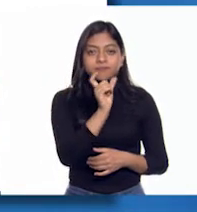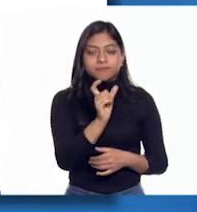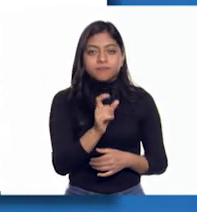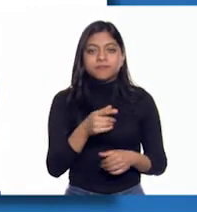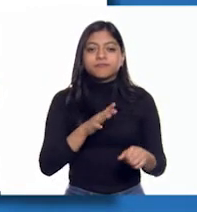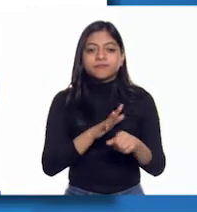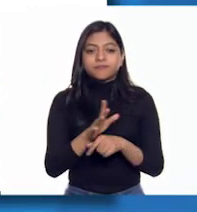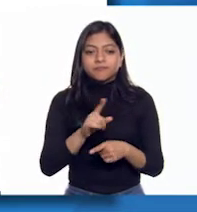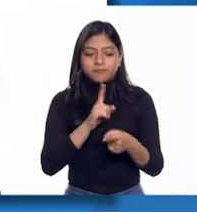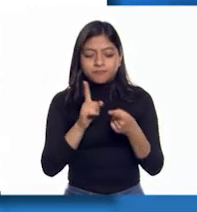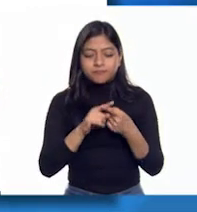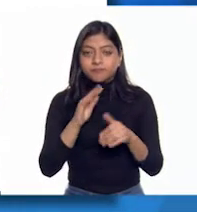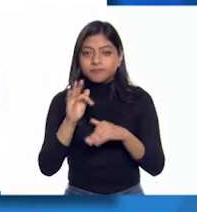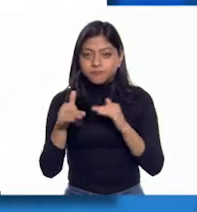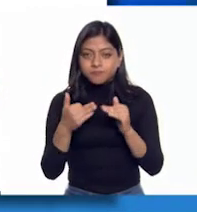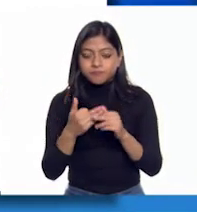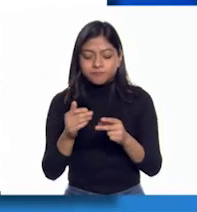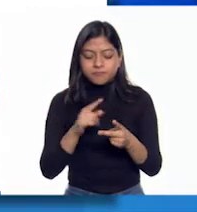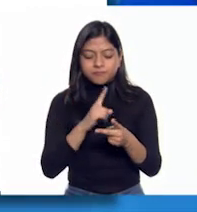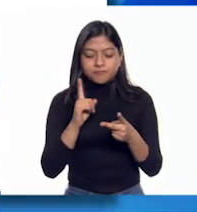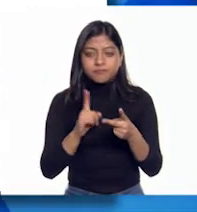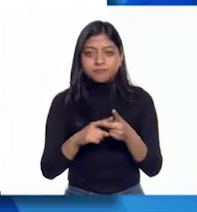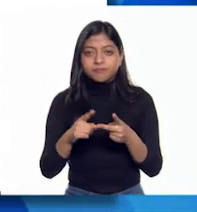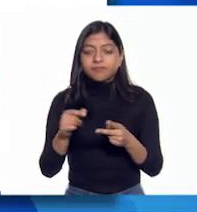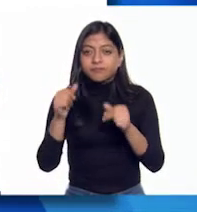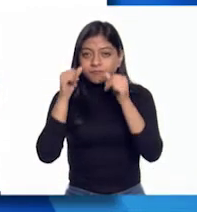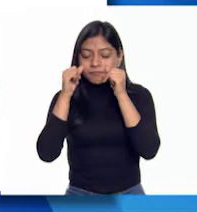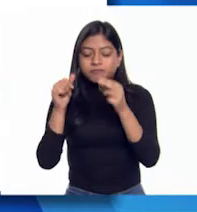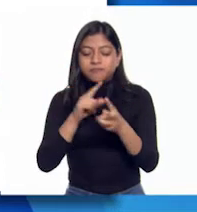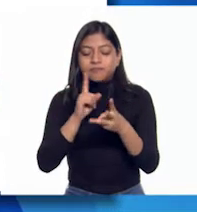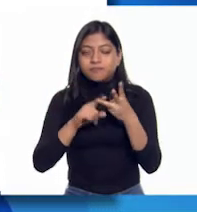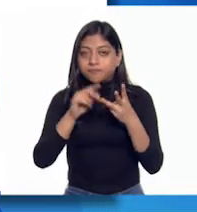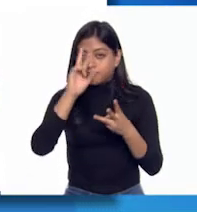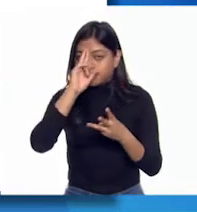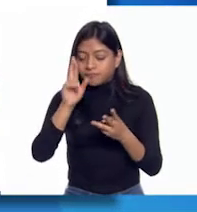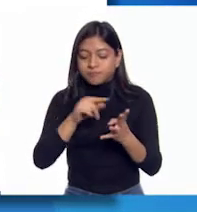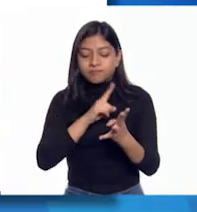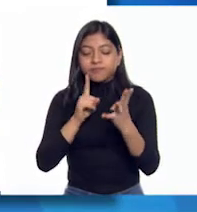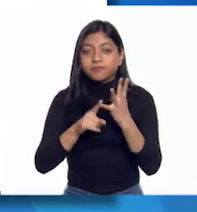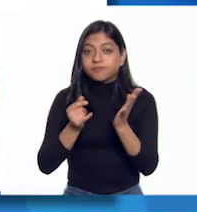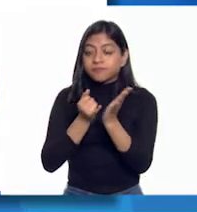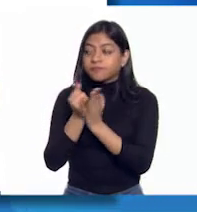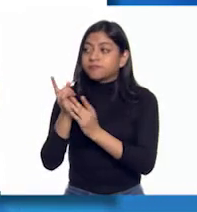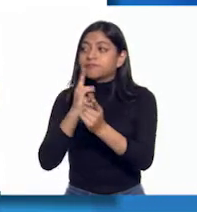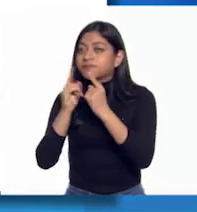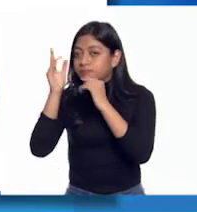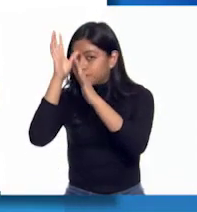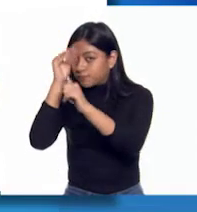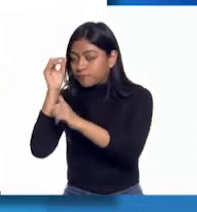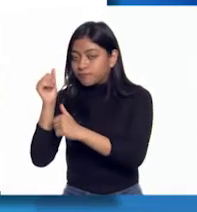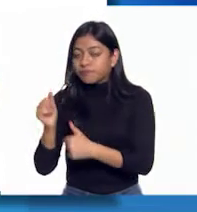todos, escuchamos y respetamos, decisiones colectivas,